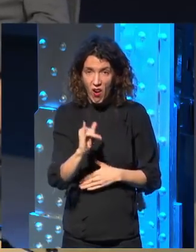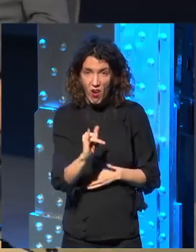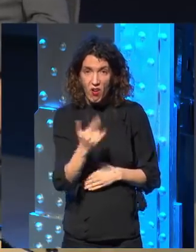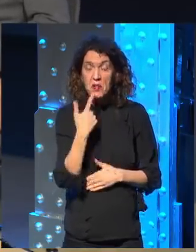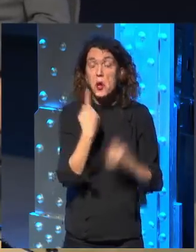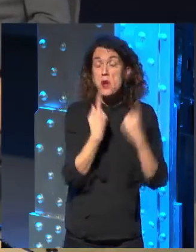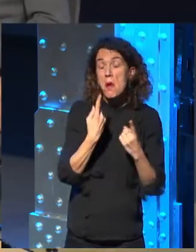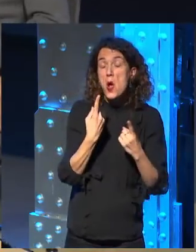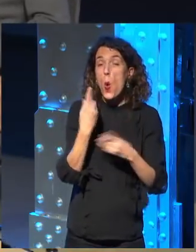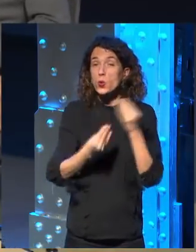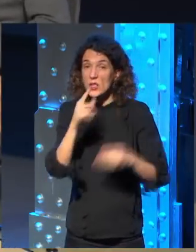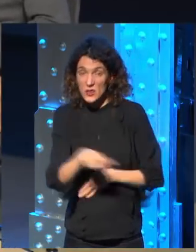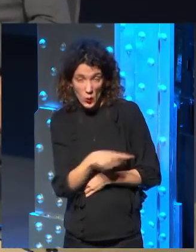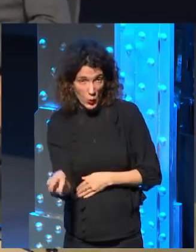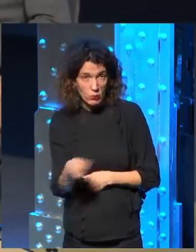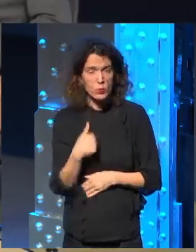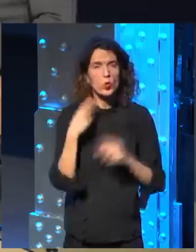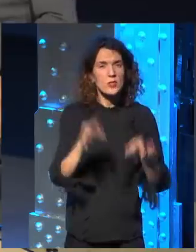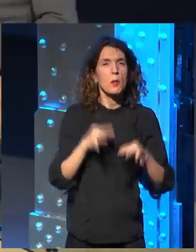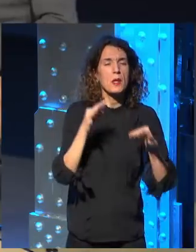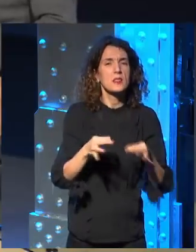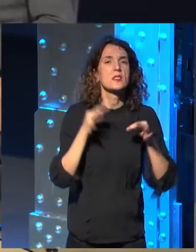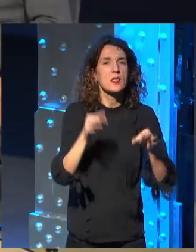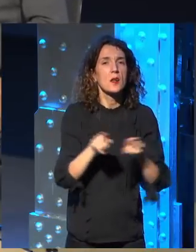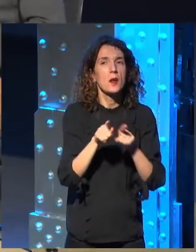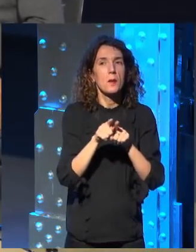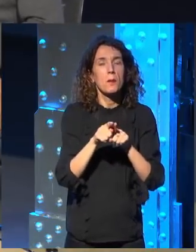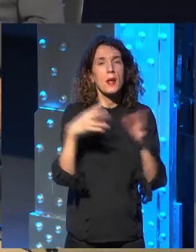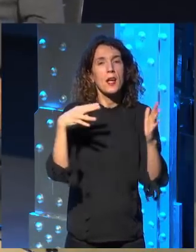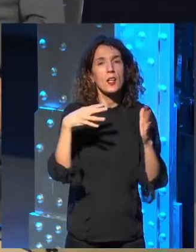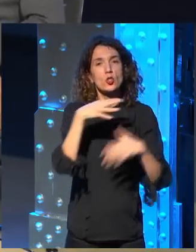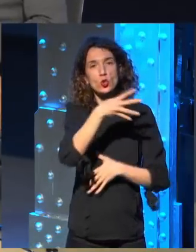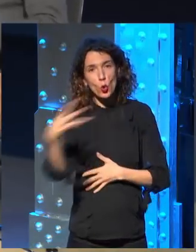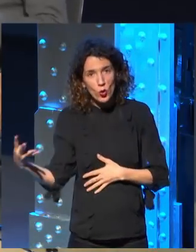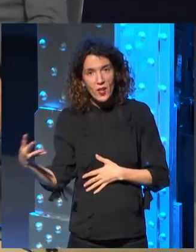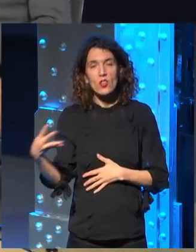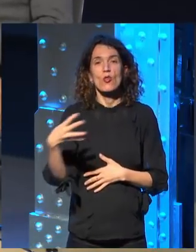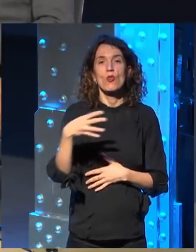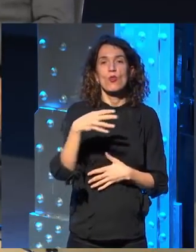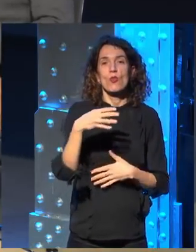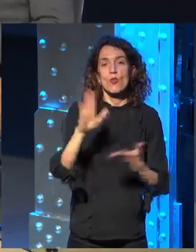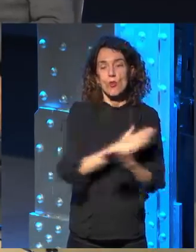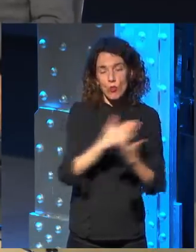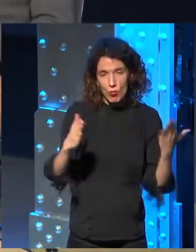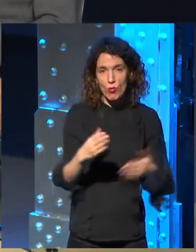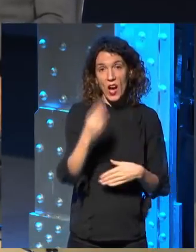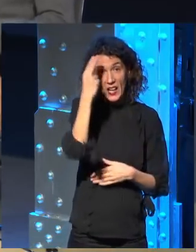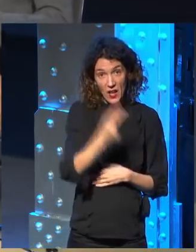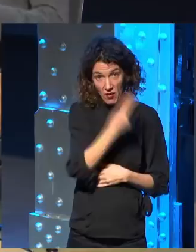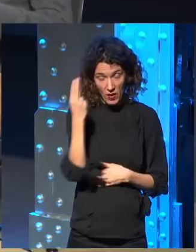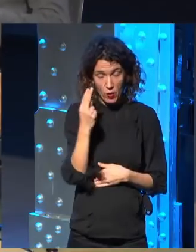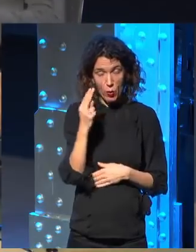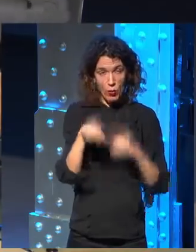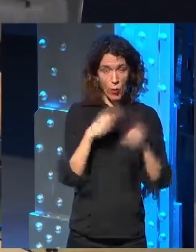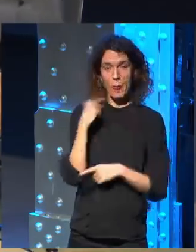le sirven alguna vez, ¿no? Y yo siempre, cuando leía ese soneto de Quevedo, y leía en particular ese verso, que luego descubrí que lo